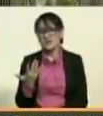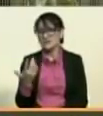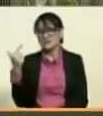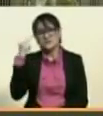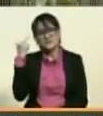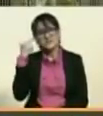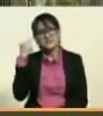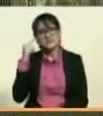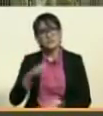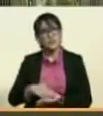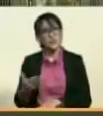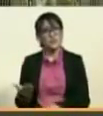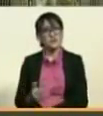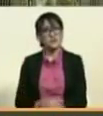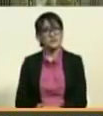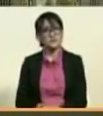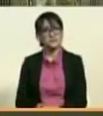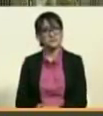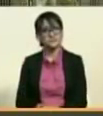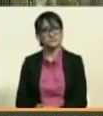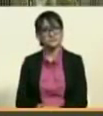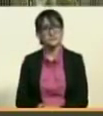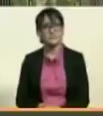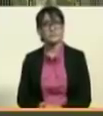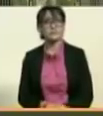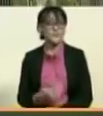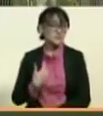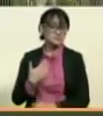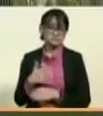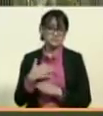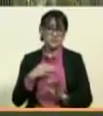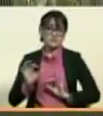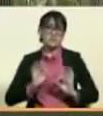estamos preparados para vencer y romper cualquier bloqueo.